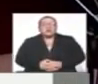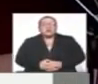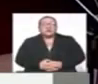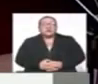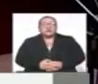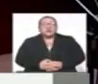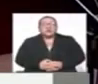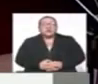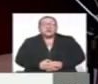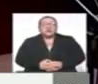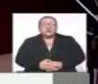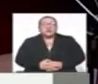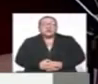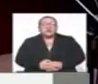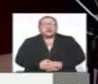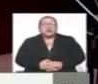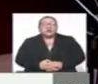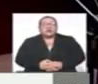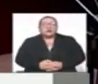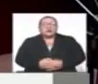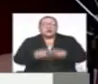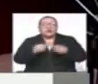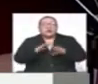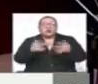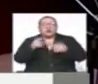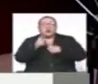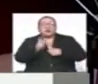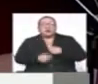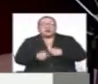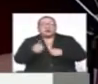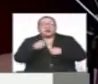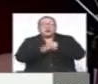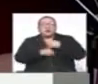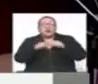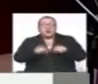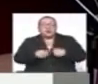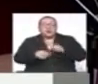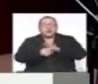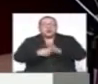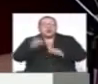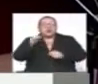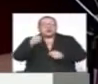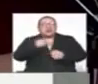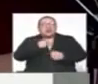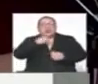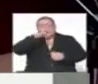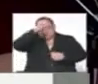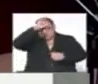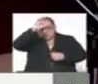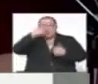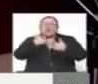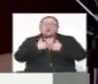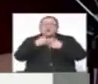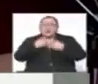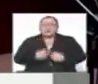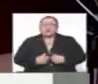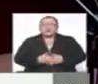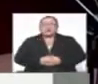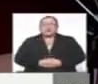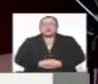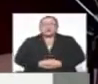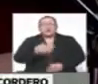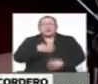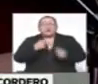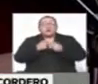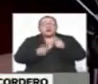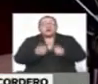congresistas como Jorge flores que hay un audio donde é le pide el 50% de los bonos a sus trabajadores y luego dice fue editado y